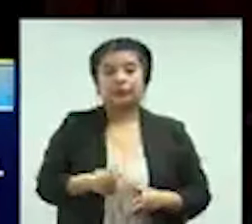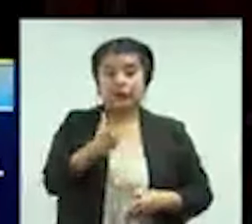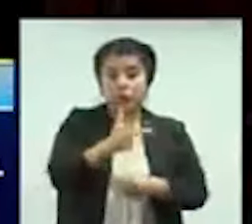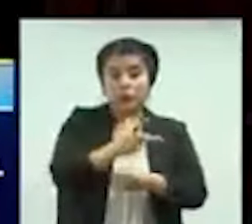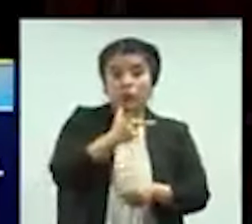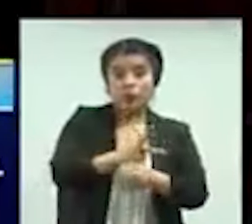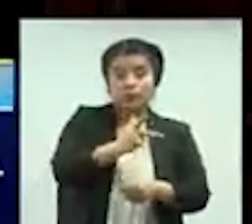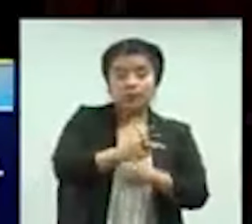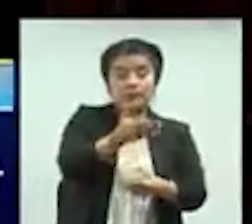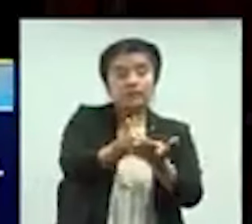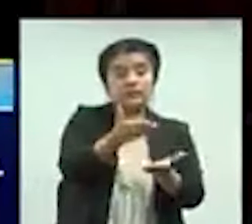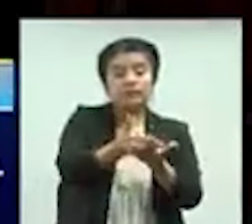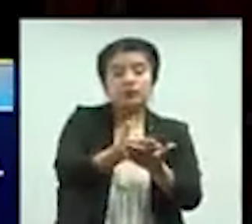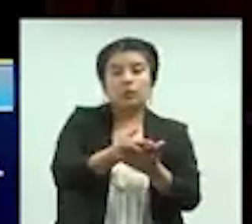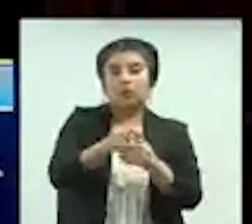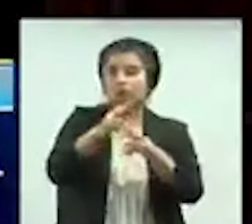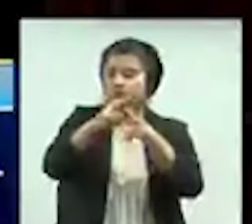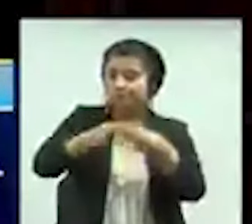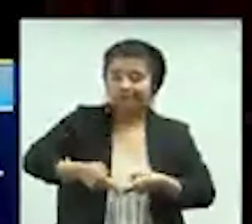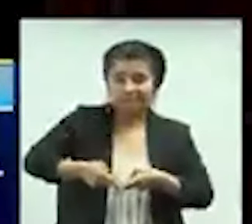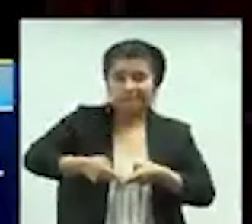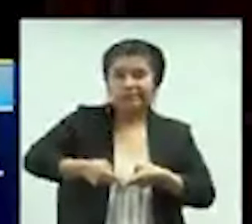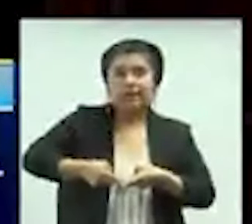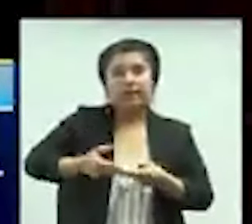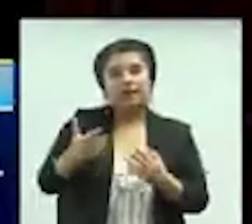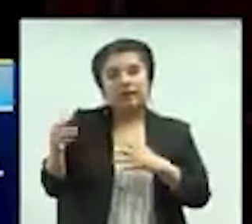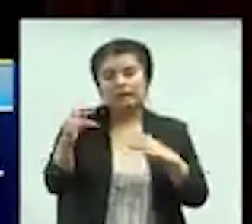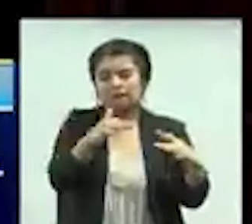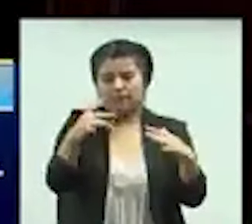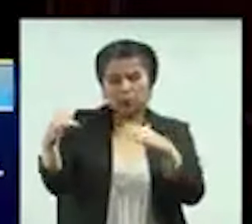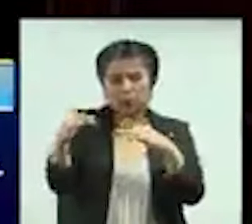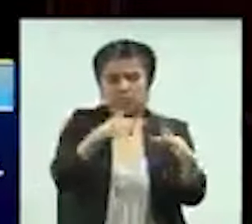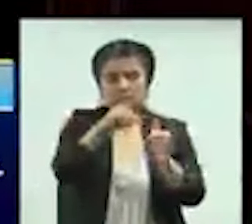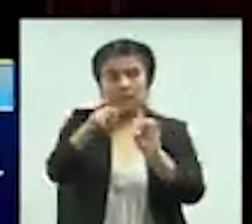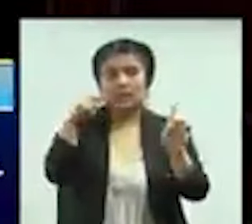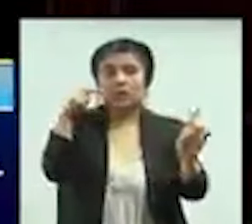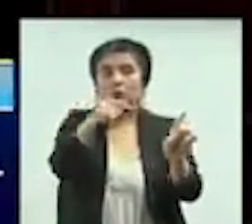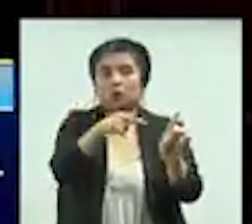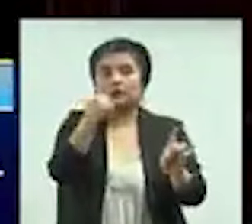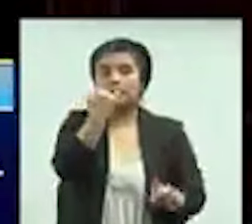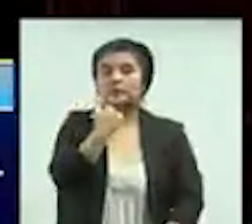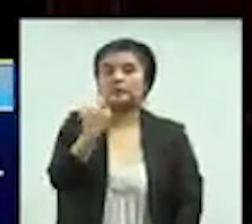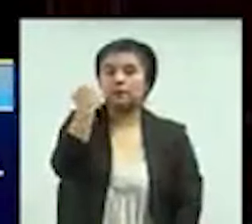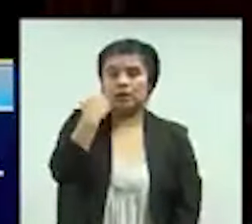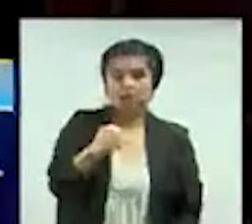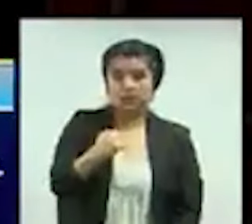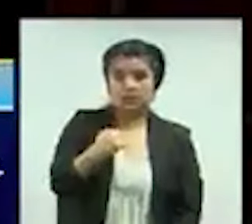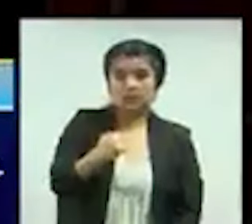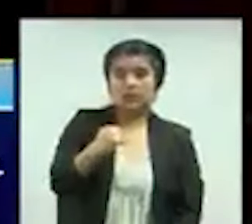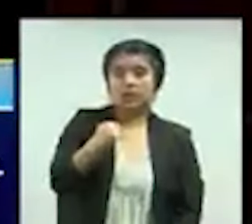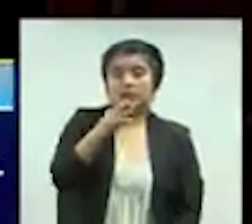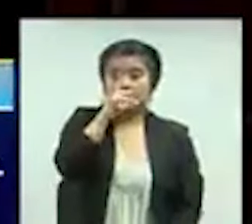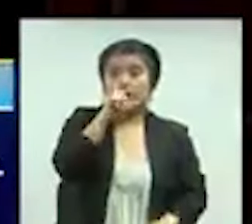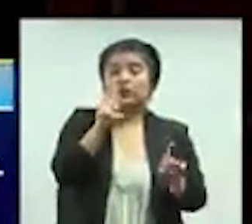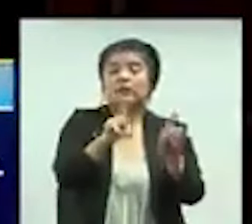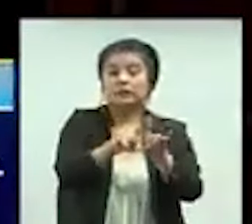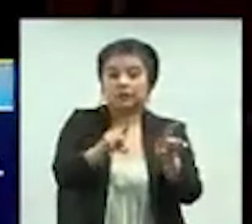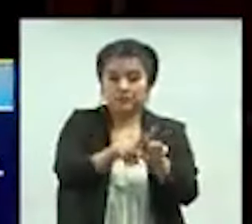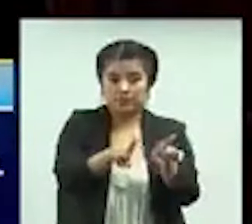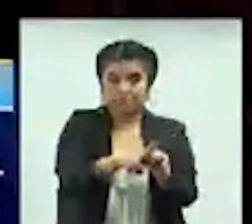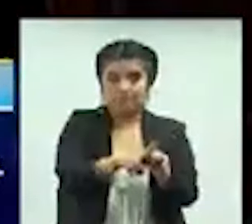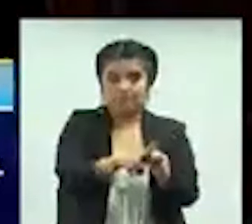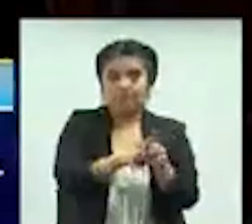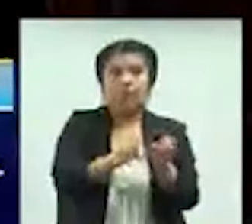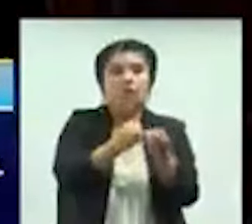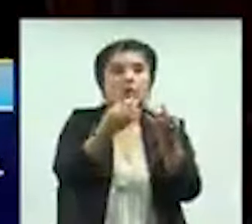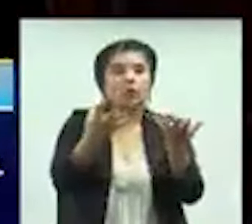¿Guatemala solicitó un cese al fuego de Hamás en contra de Israel? Y, de ser así, ¿en